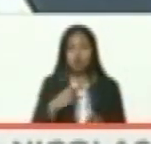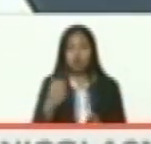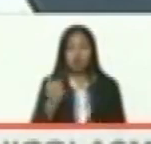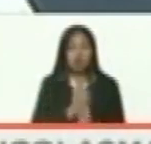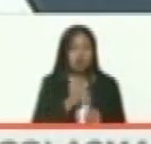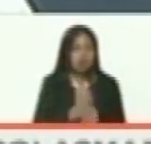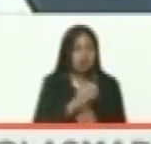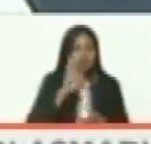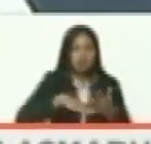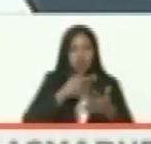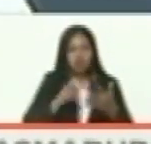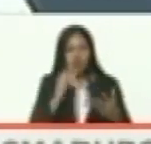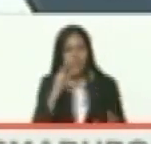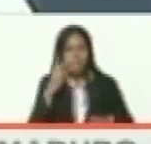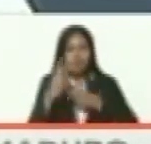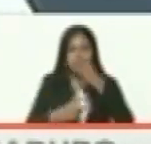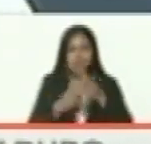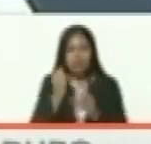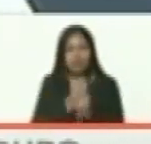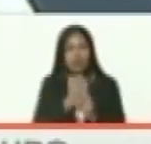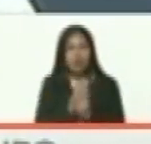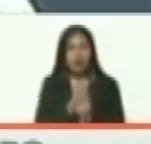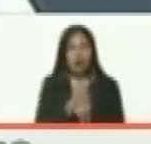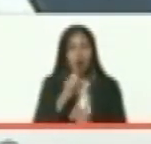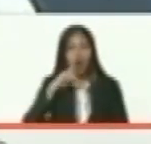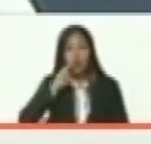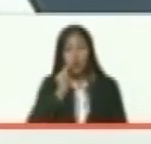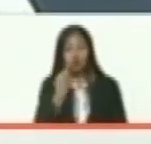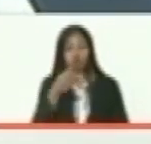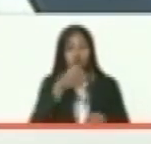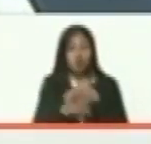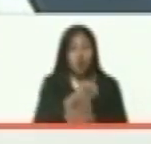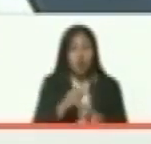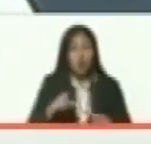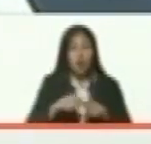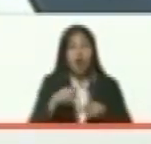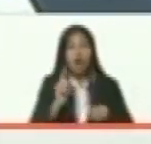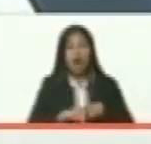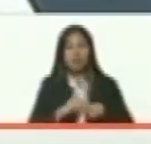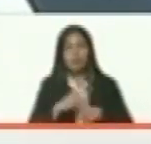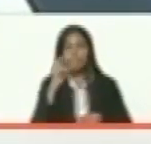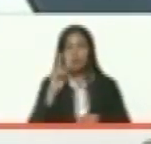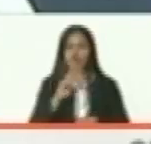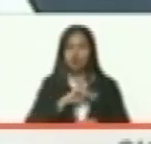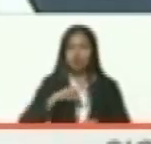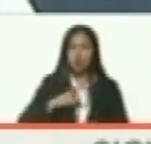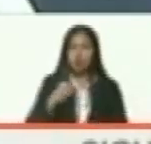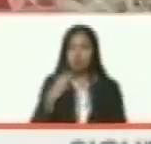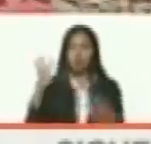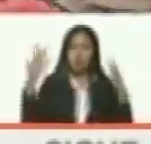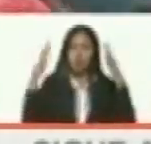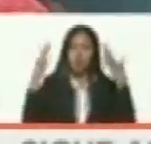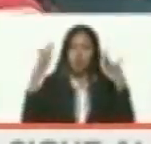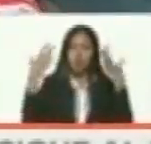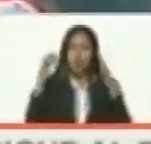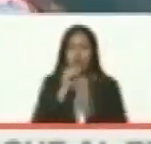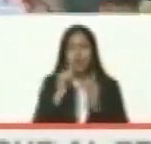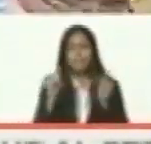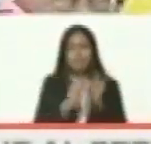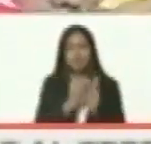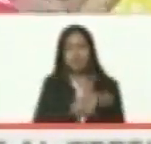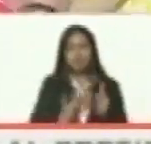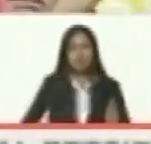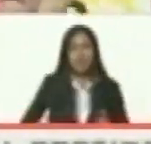intensa agenda de una visita de trabajo a Rusia. Está en Moscú a esta hora viéndonos de Moscú. Vamos a darle un aplauso a la